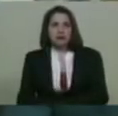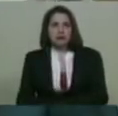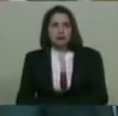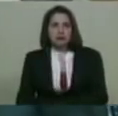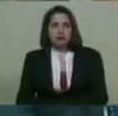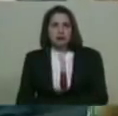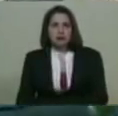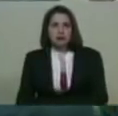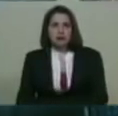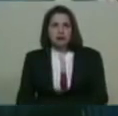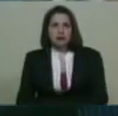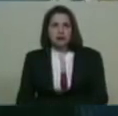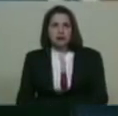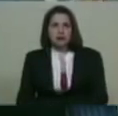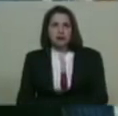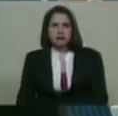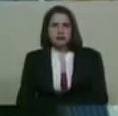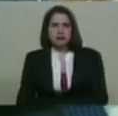Se ve la estrategia, ¿verdad?